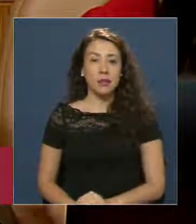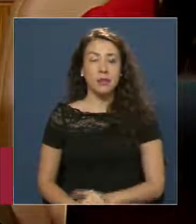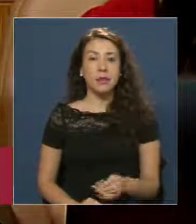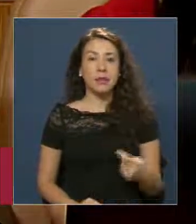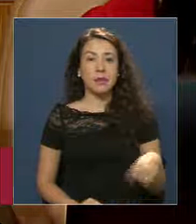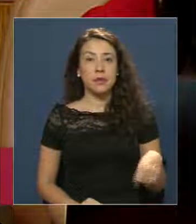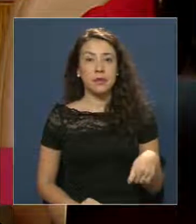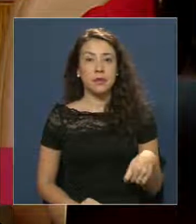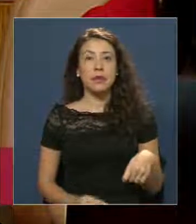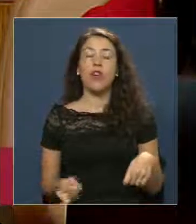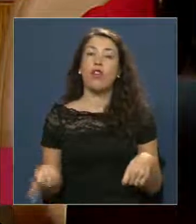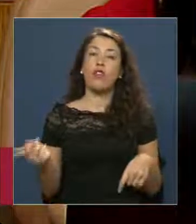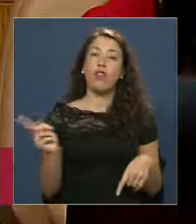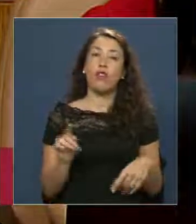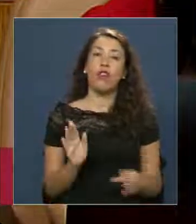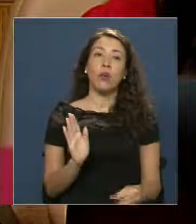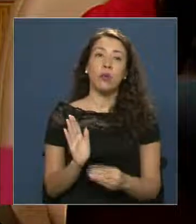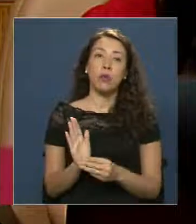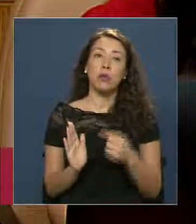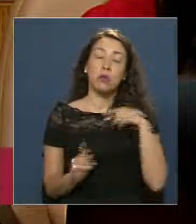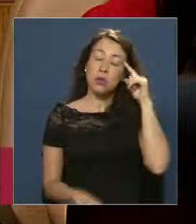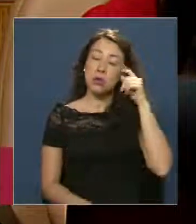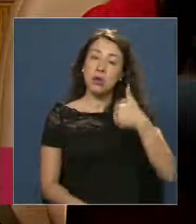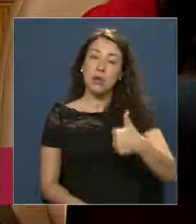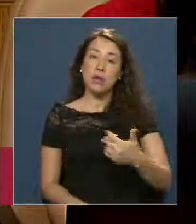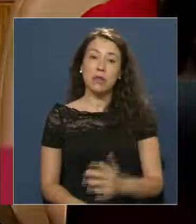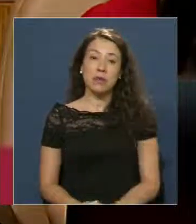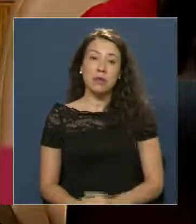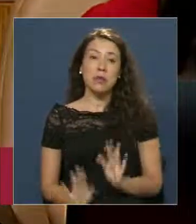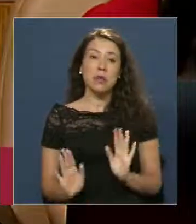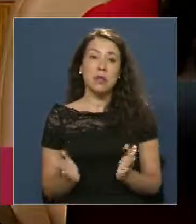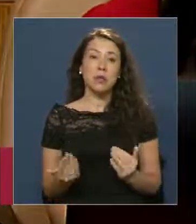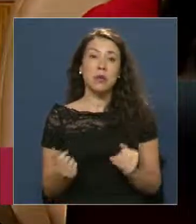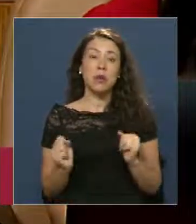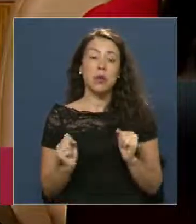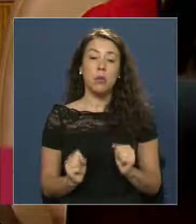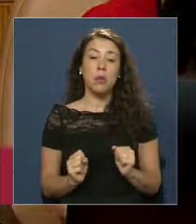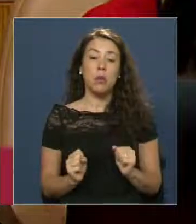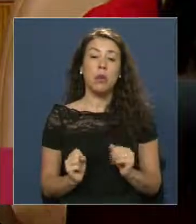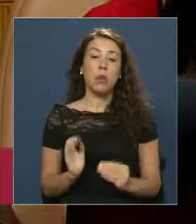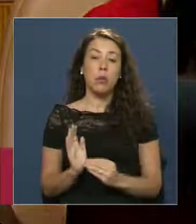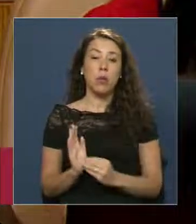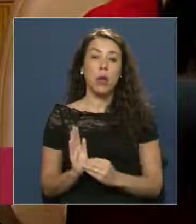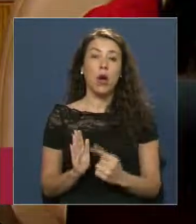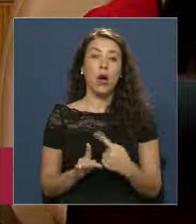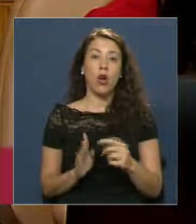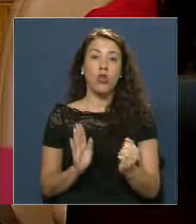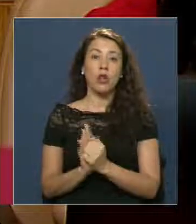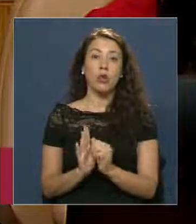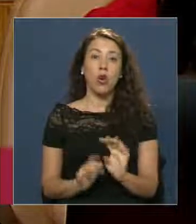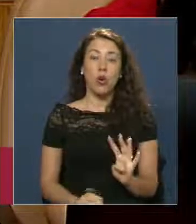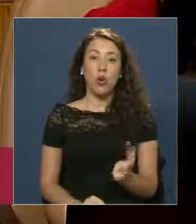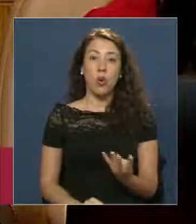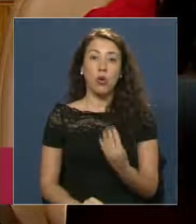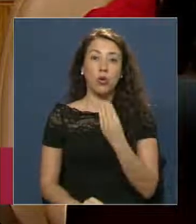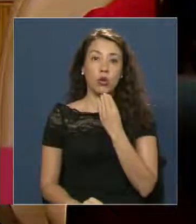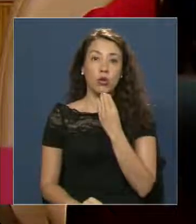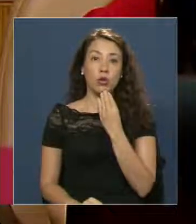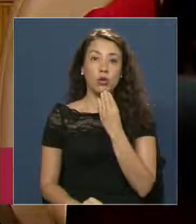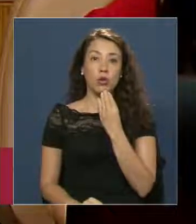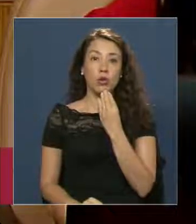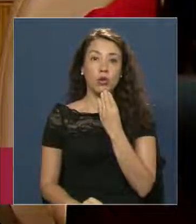Senado lo volvió a reiterar, me parece bien, y espero que podamos colocarlo. En artículo cuarto también hubo